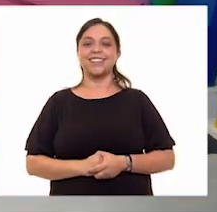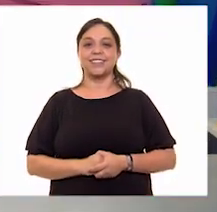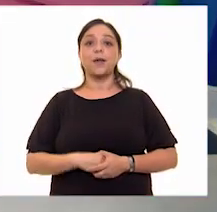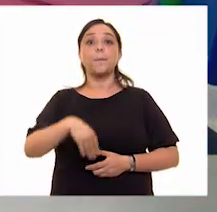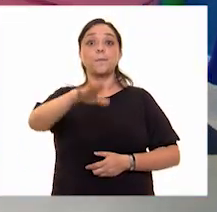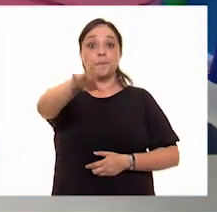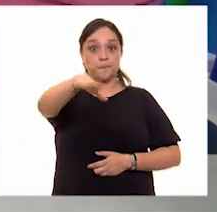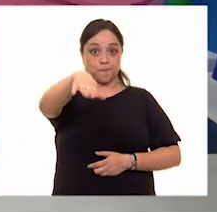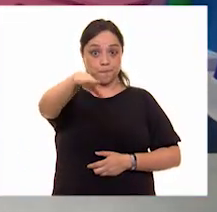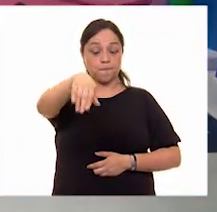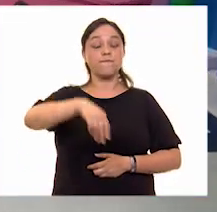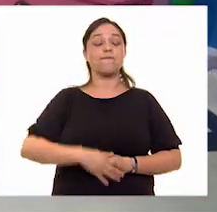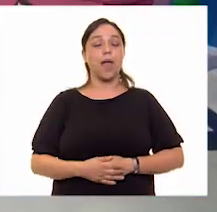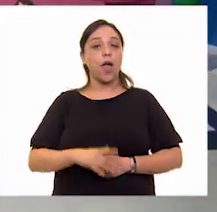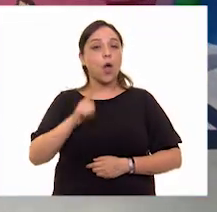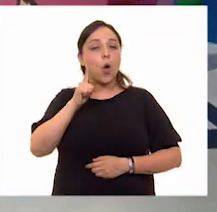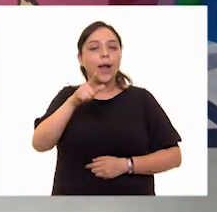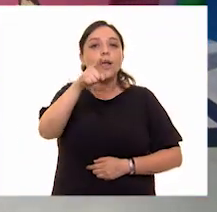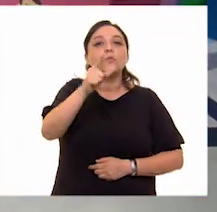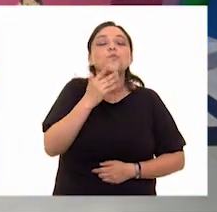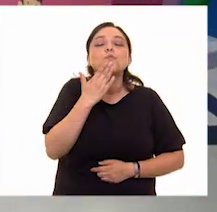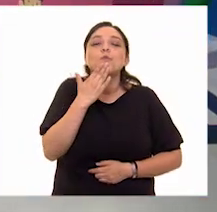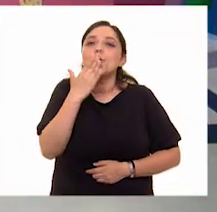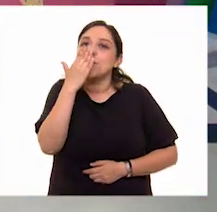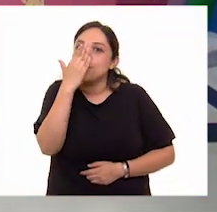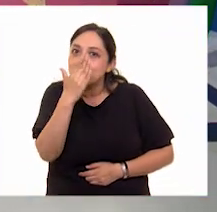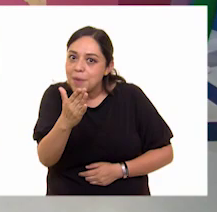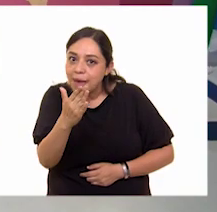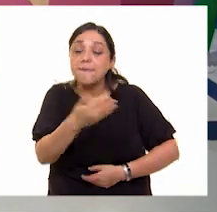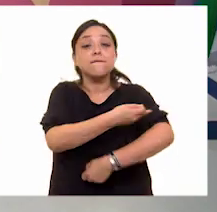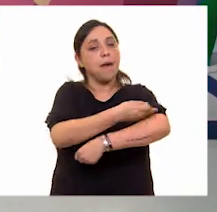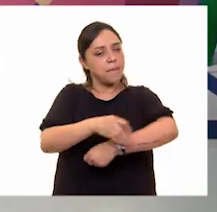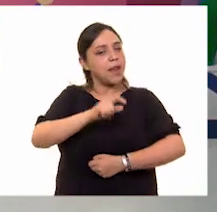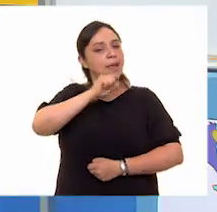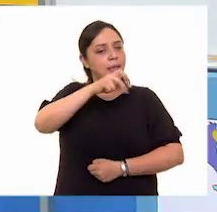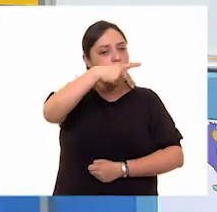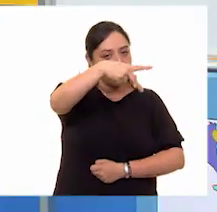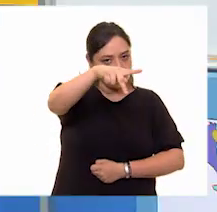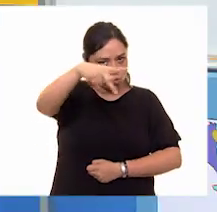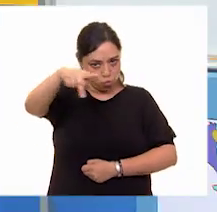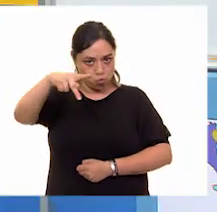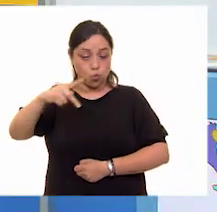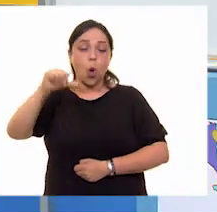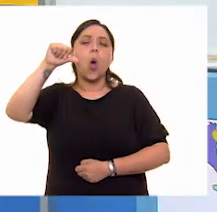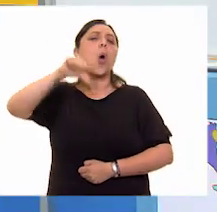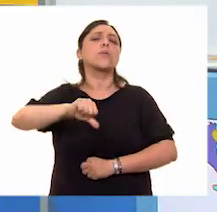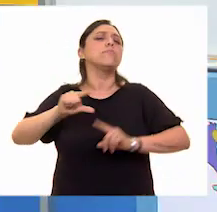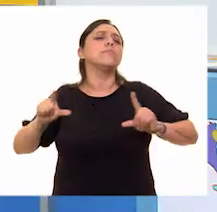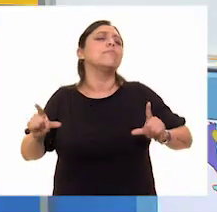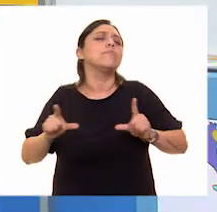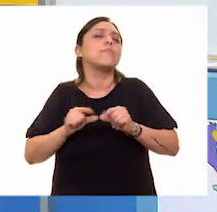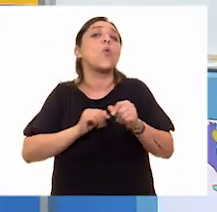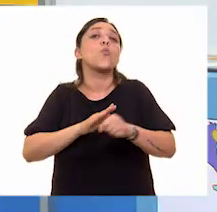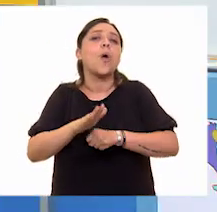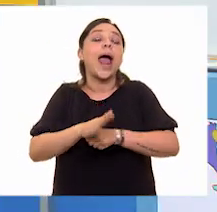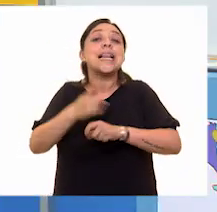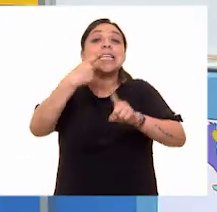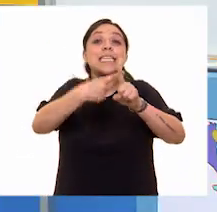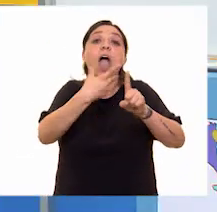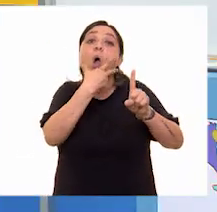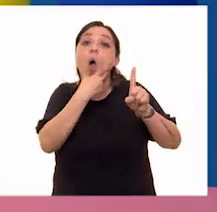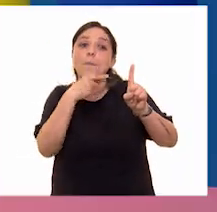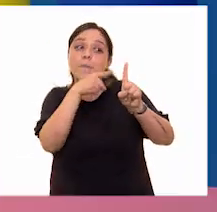Niñas y niños, espero que se encuentren muy bien y sus familias también. Hoy vamos a terminar de hablar de Francisco